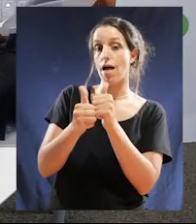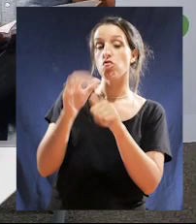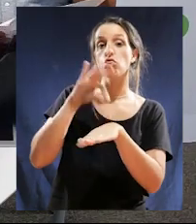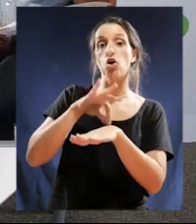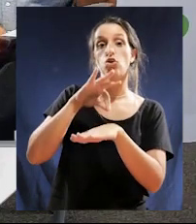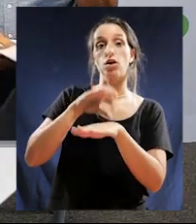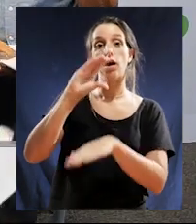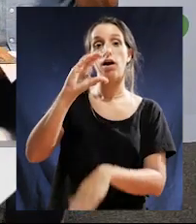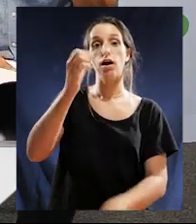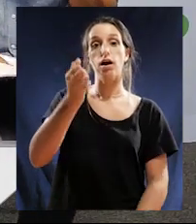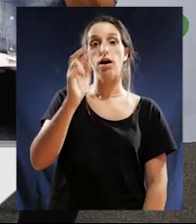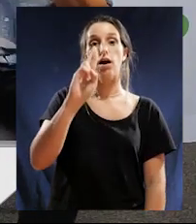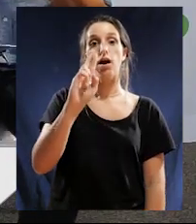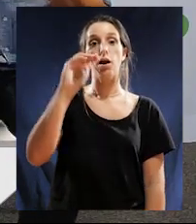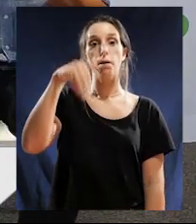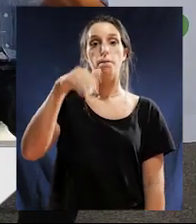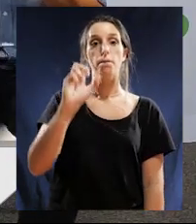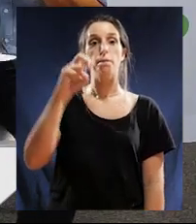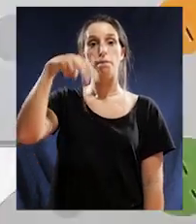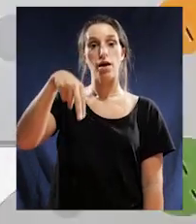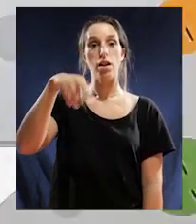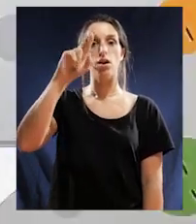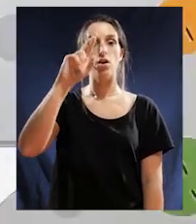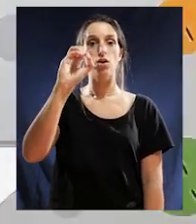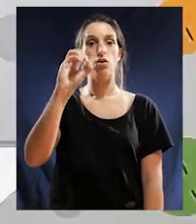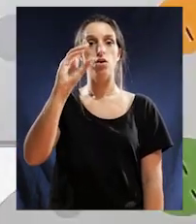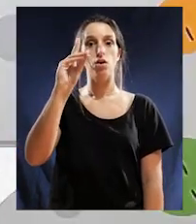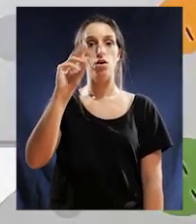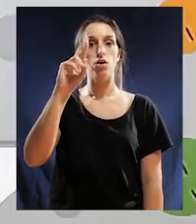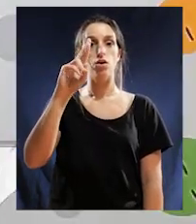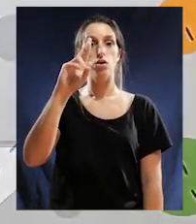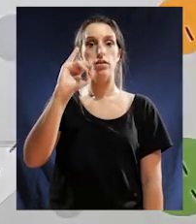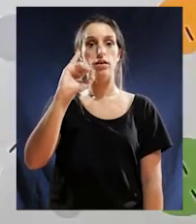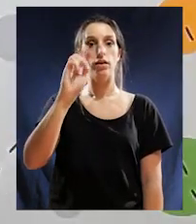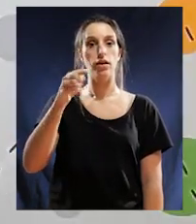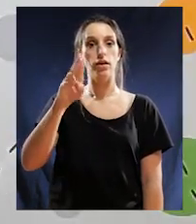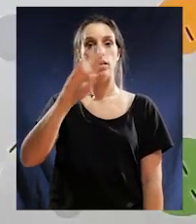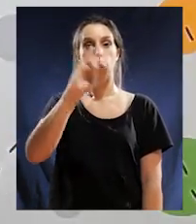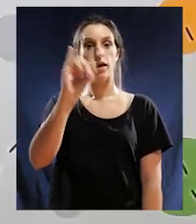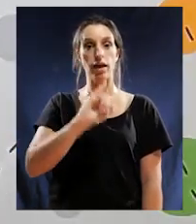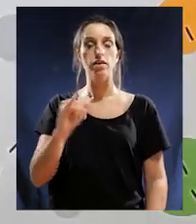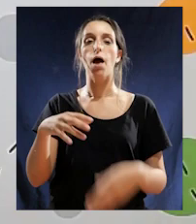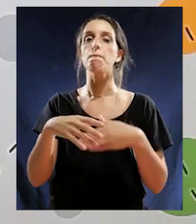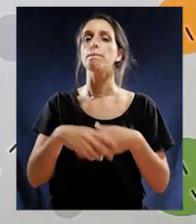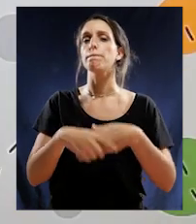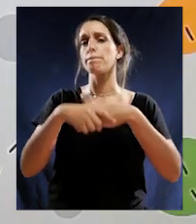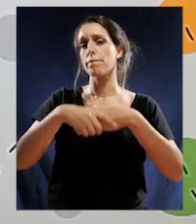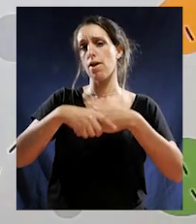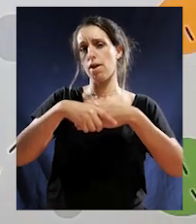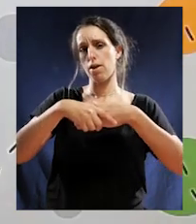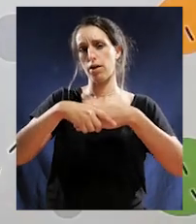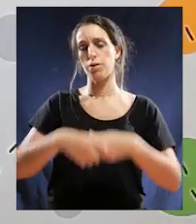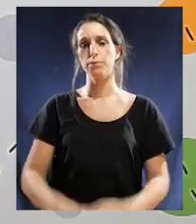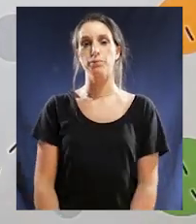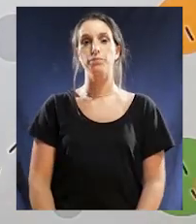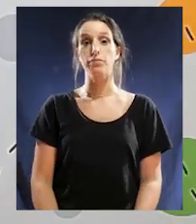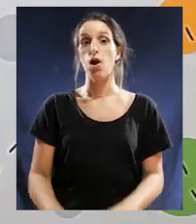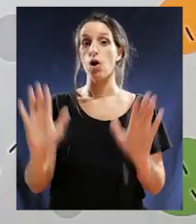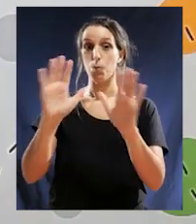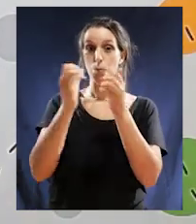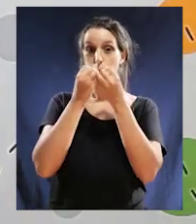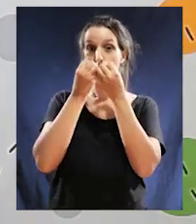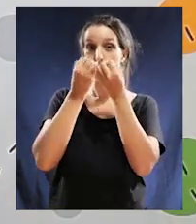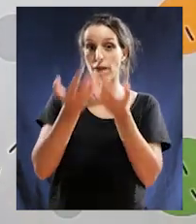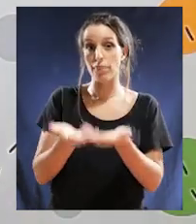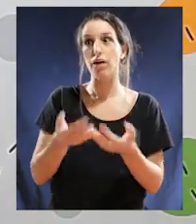Nos acompaña hoy la doctora Carmen Rodríguez, una amiga de la casa. ¿Cómo te